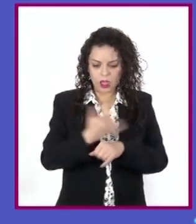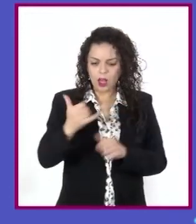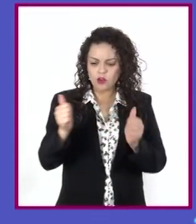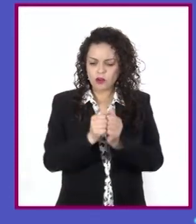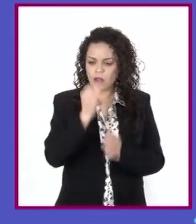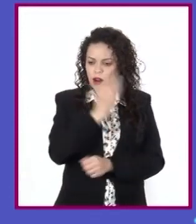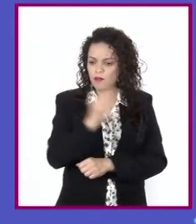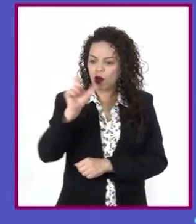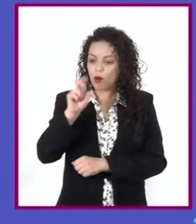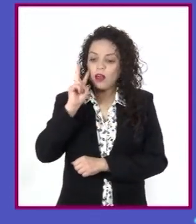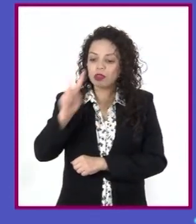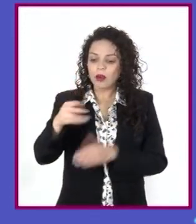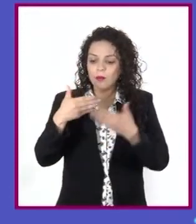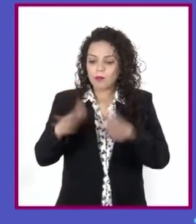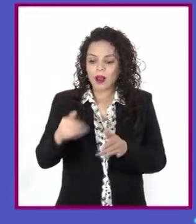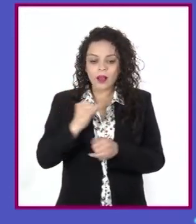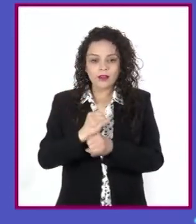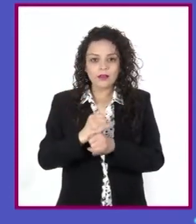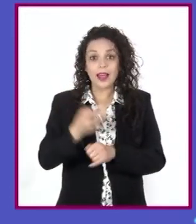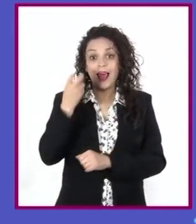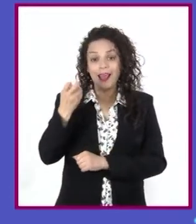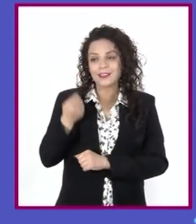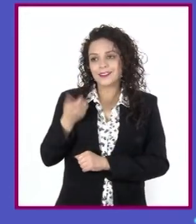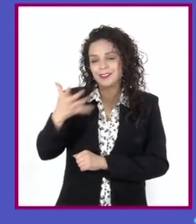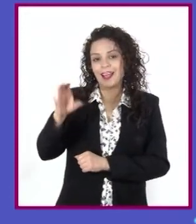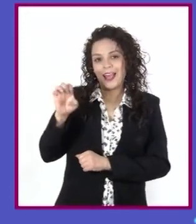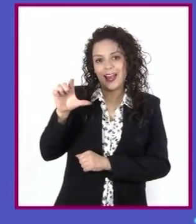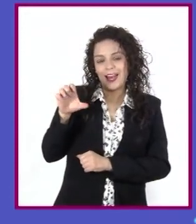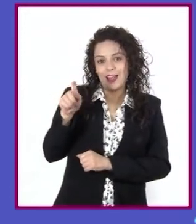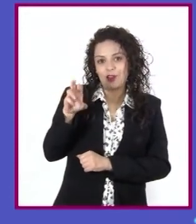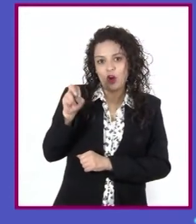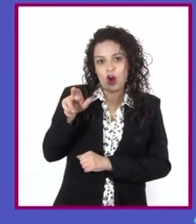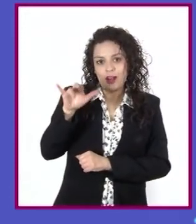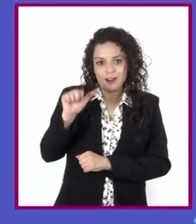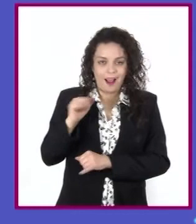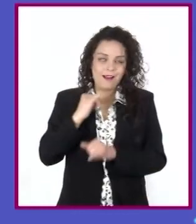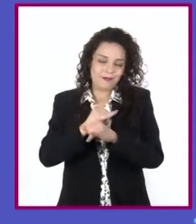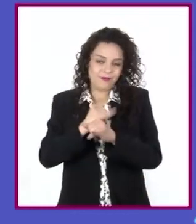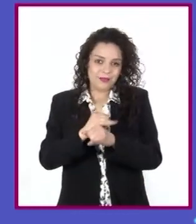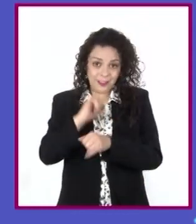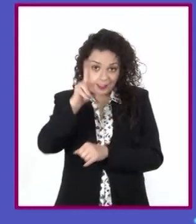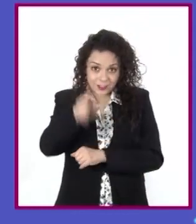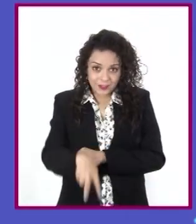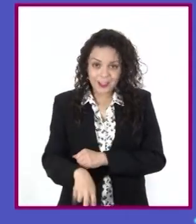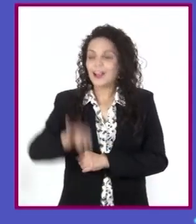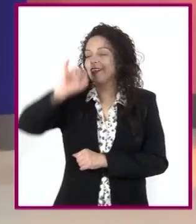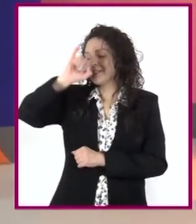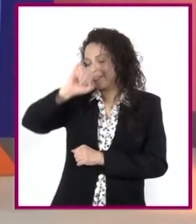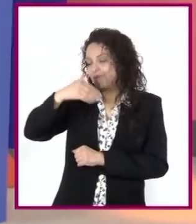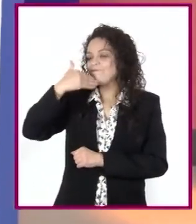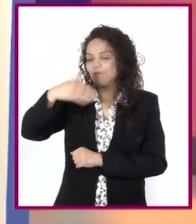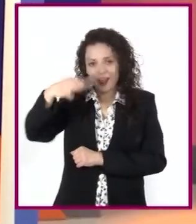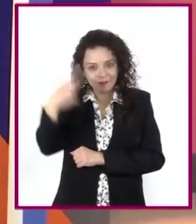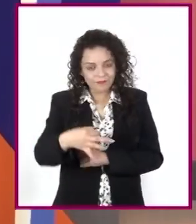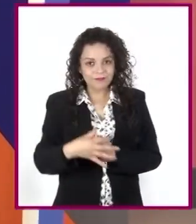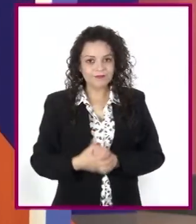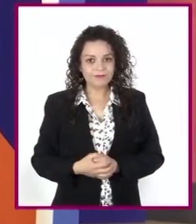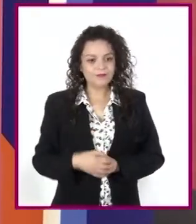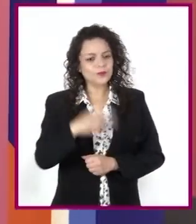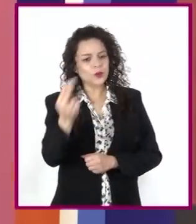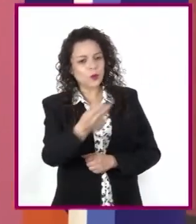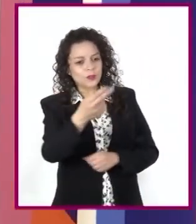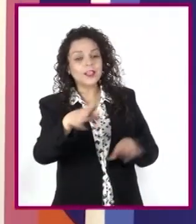¡Ay! Esta es una referencia electrónica. ¿Estoy en lo correcto? Sí, estás en lo correcto. ¿Cómo van en